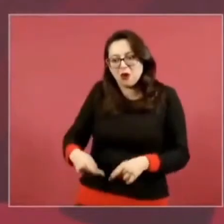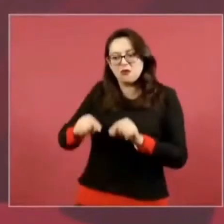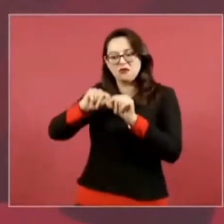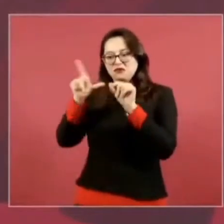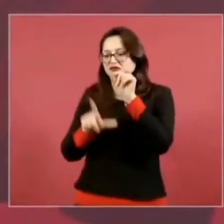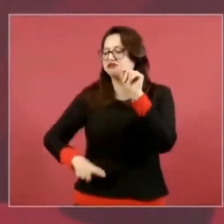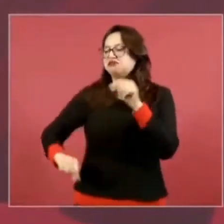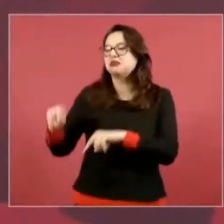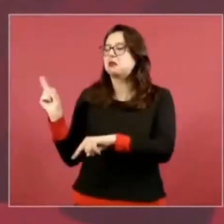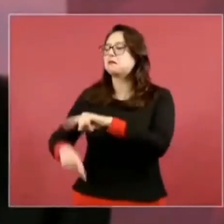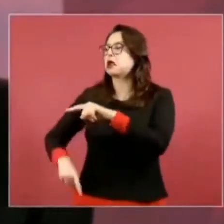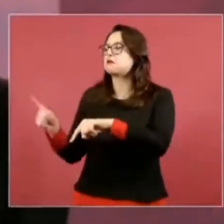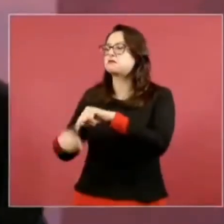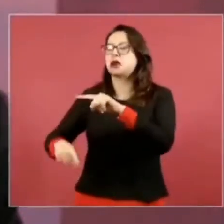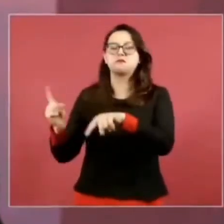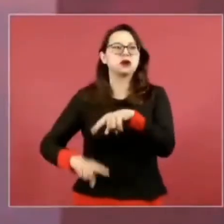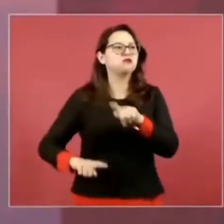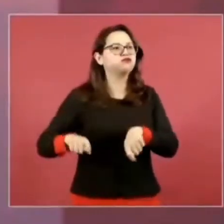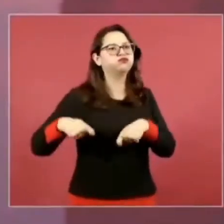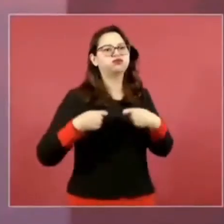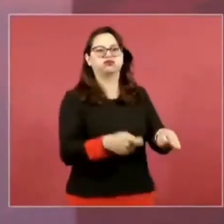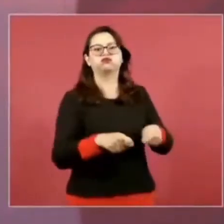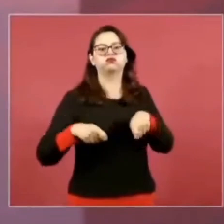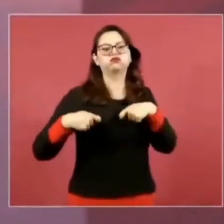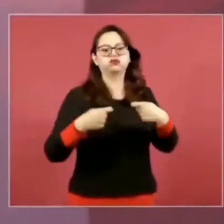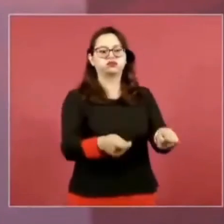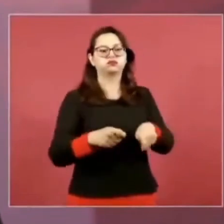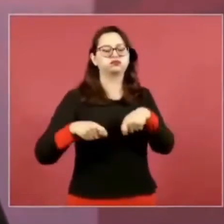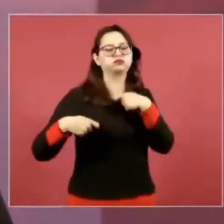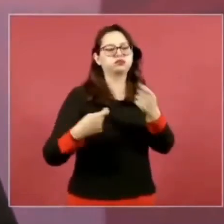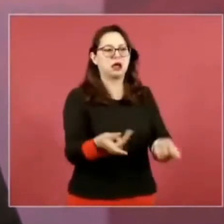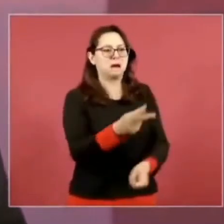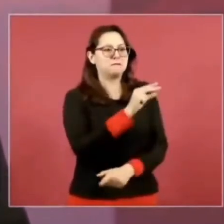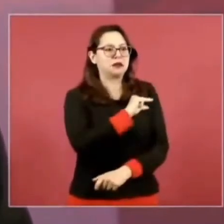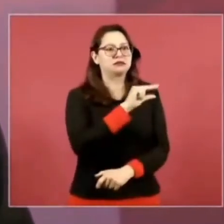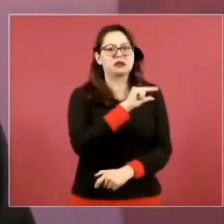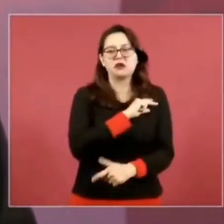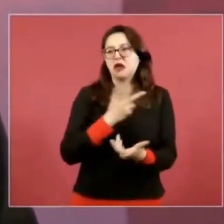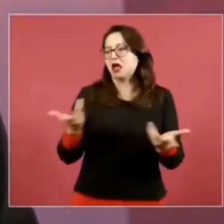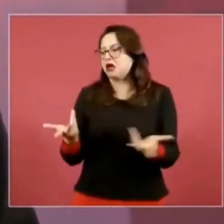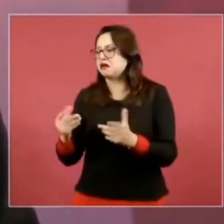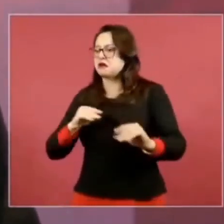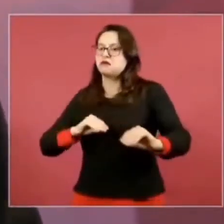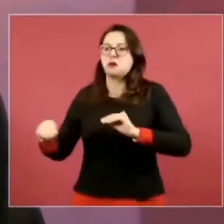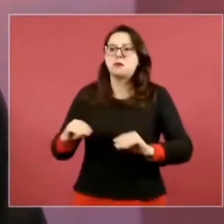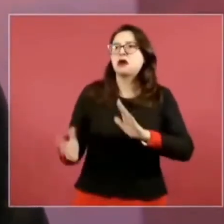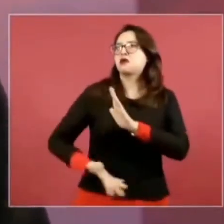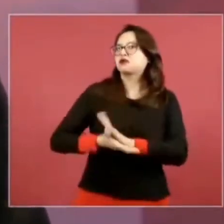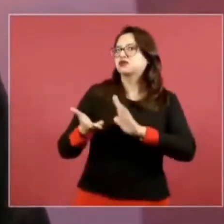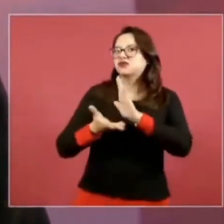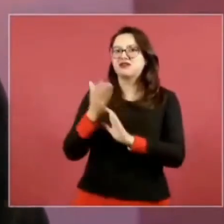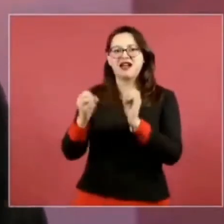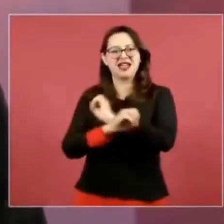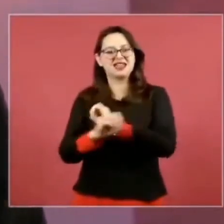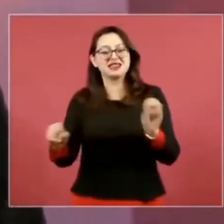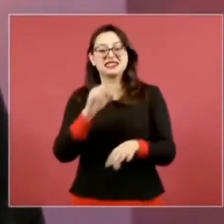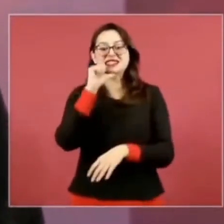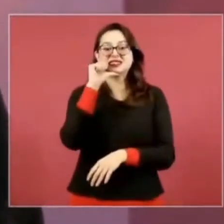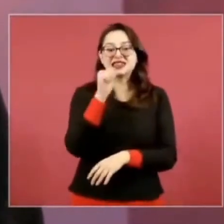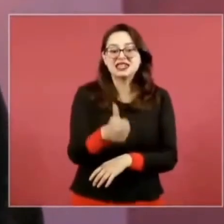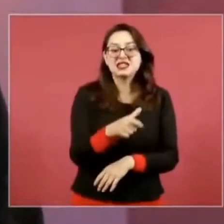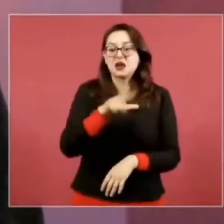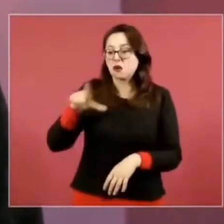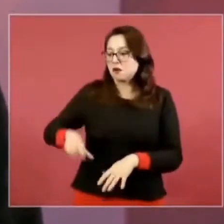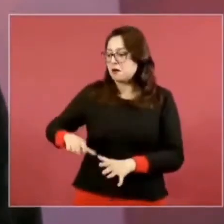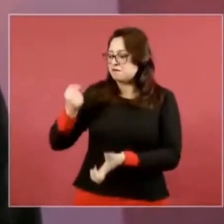dejaron de invertir en obras de infraestructura, no había inversión